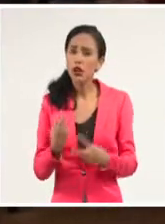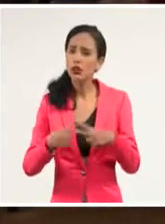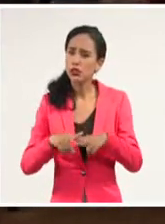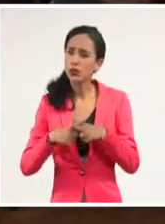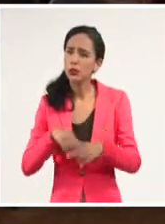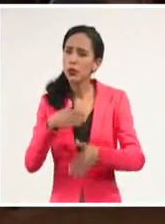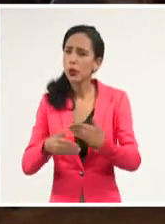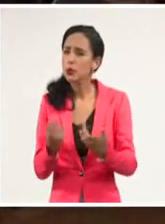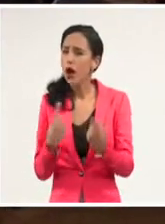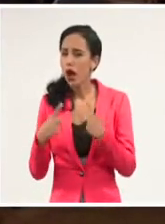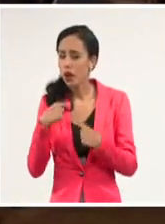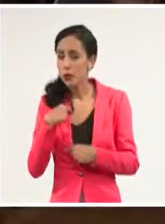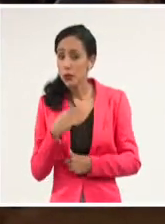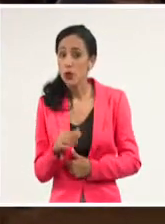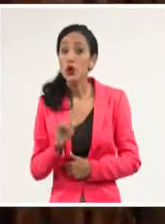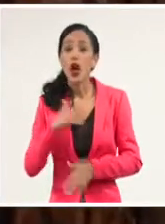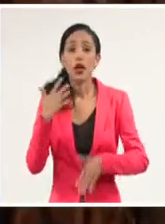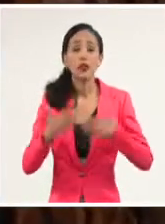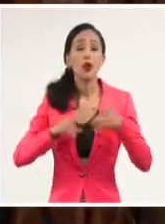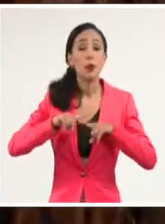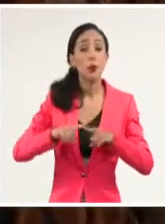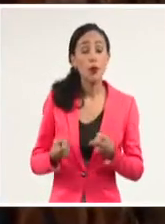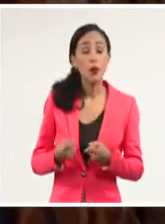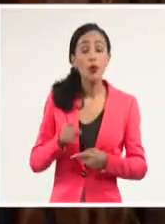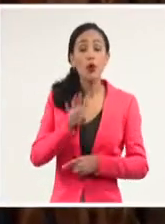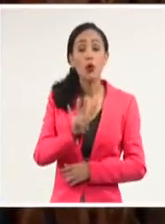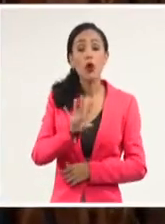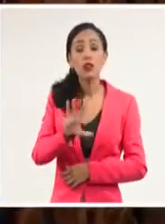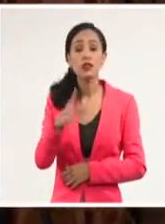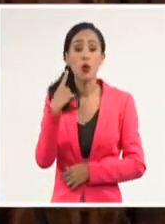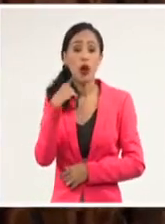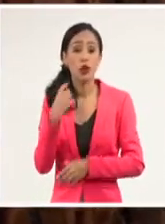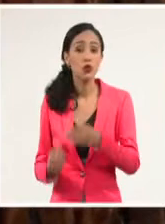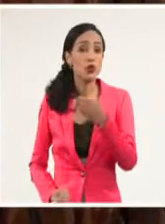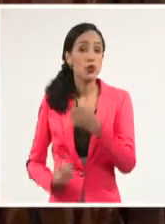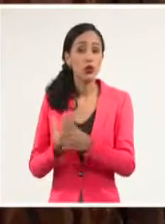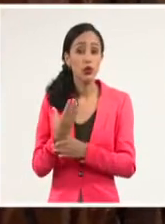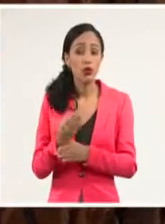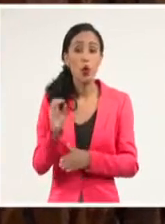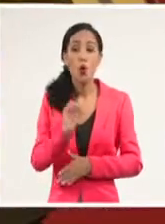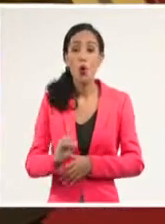las actividades en salud a los 45 años de la creación de los